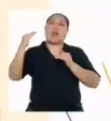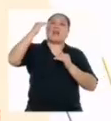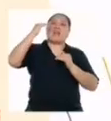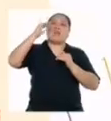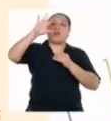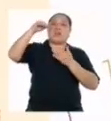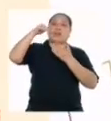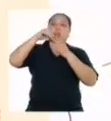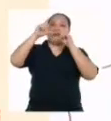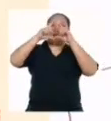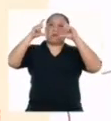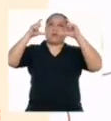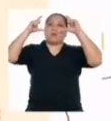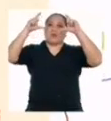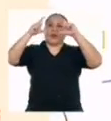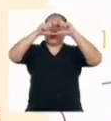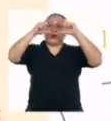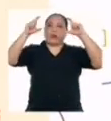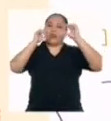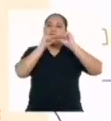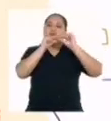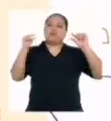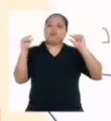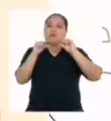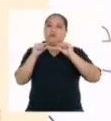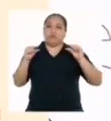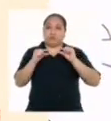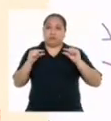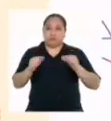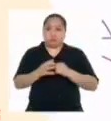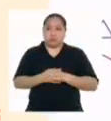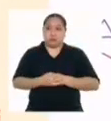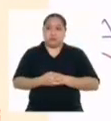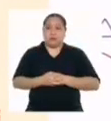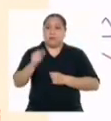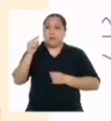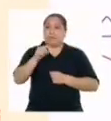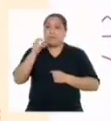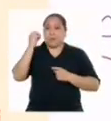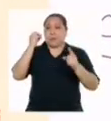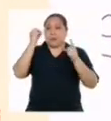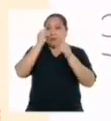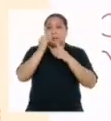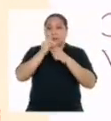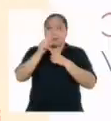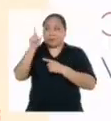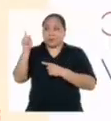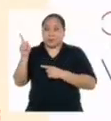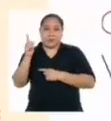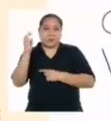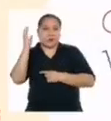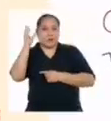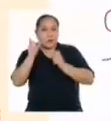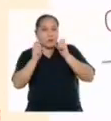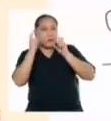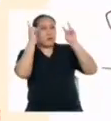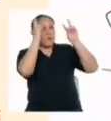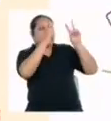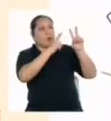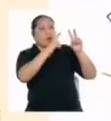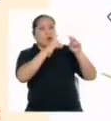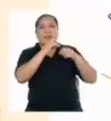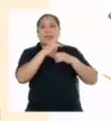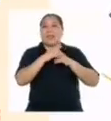superior, a un tamaño mayor que el del resto de las informaciones, con el objetivo de que las personas que observan el mural